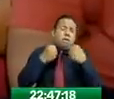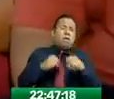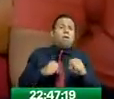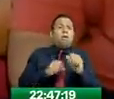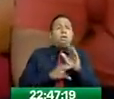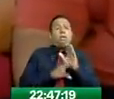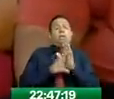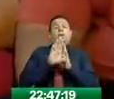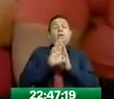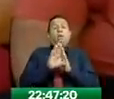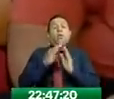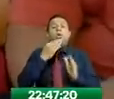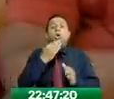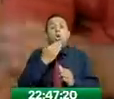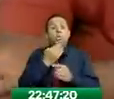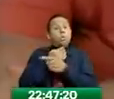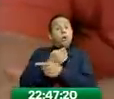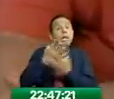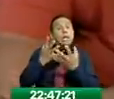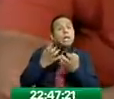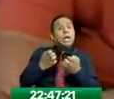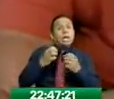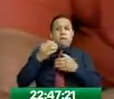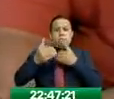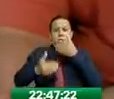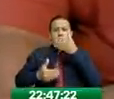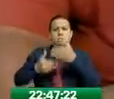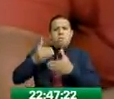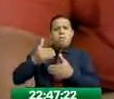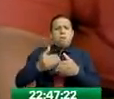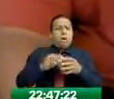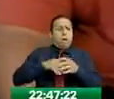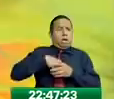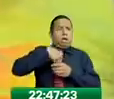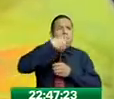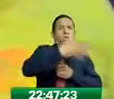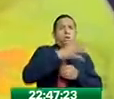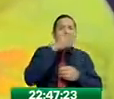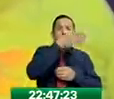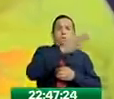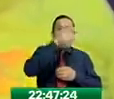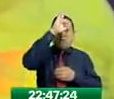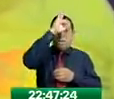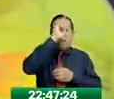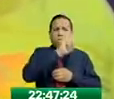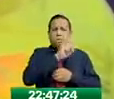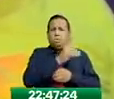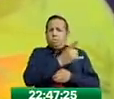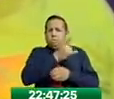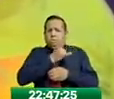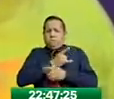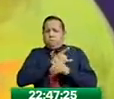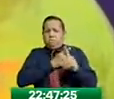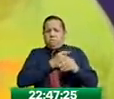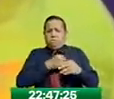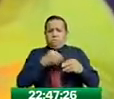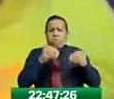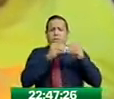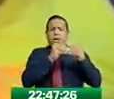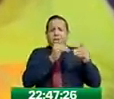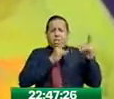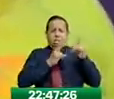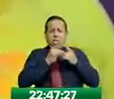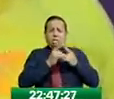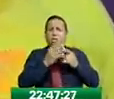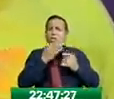que tenían era de tratar de recuperarse en casa para no correr mayor riesgo en un hospital por la alta carga viral en